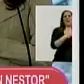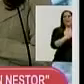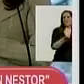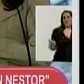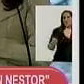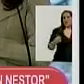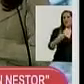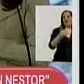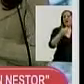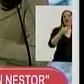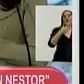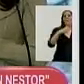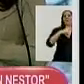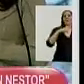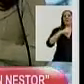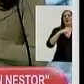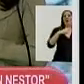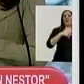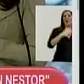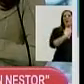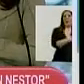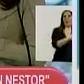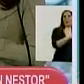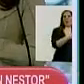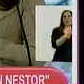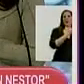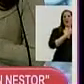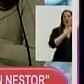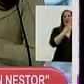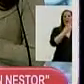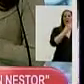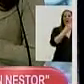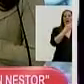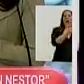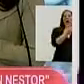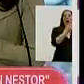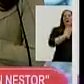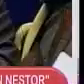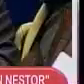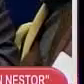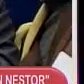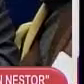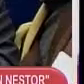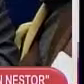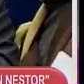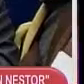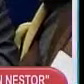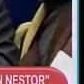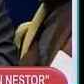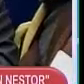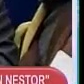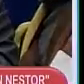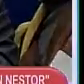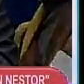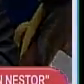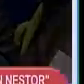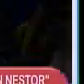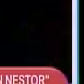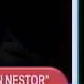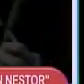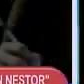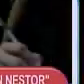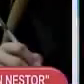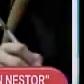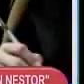No, no con Cristina. Si bien todo lo que nosotros vemos en imágenes, en la historia de